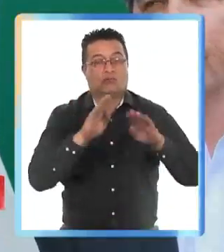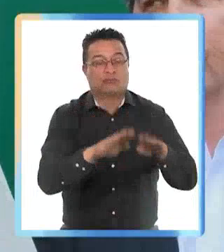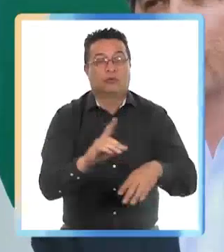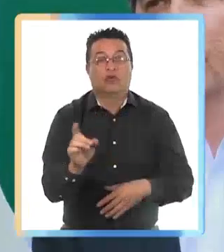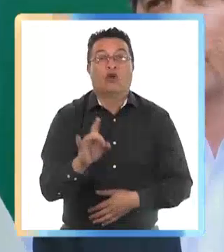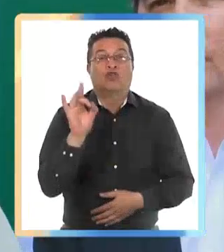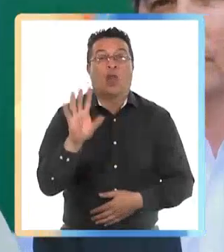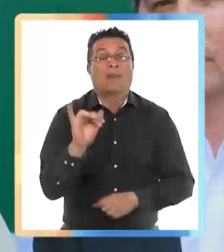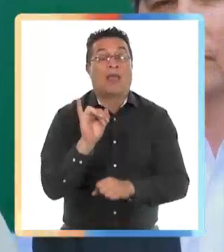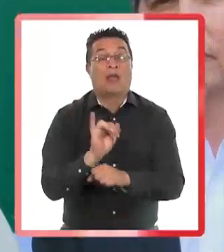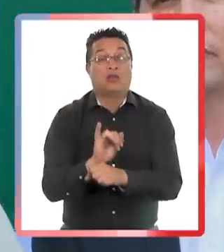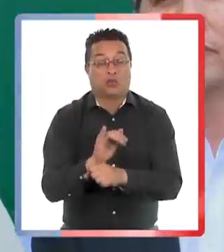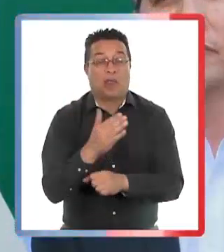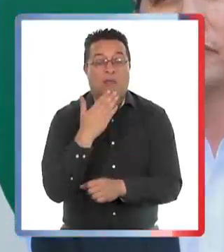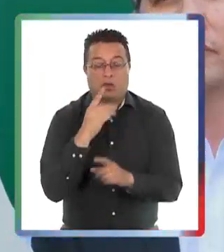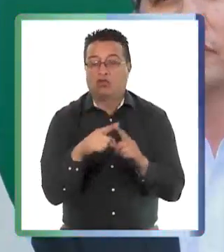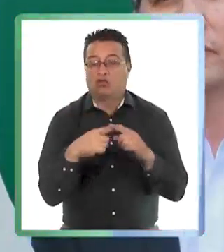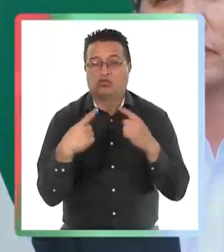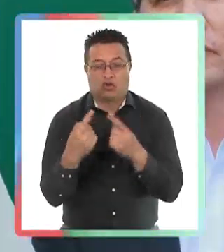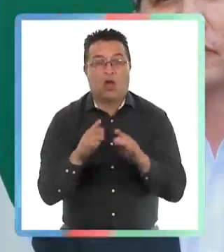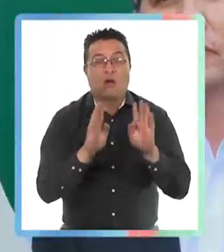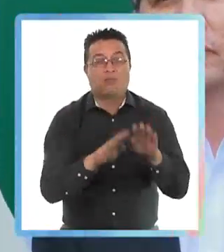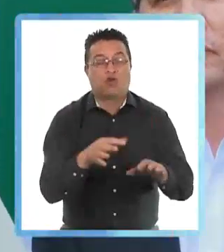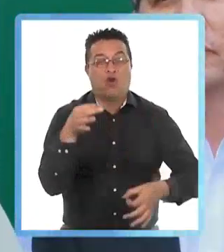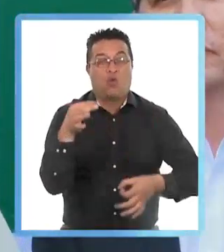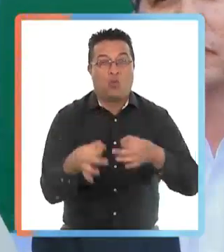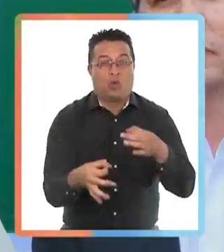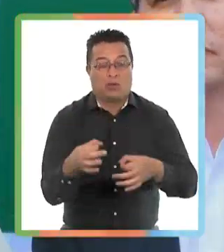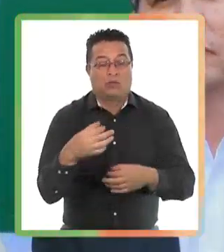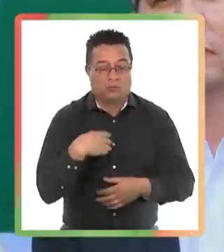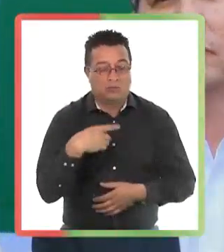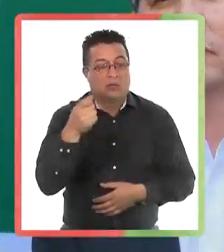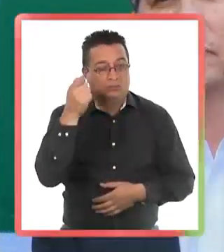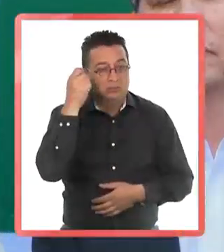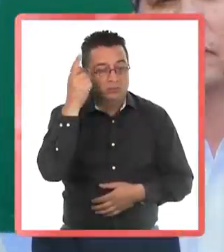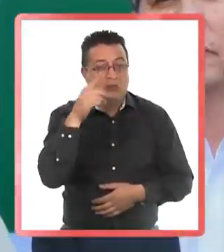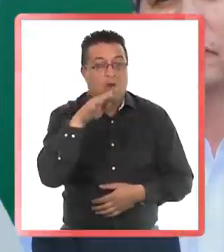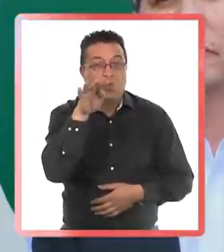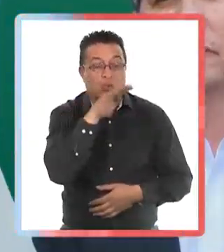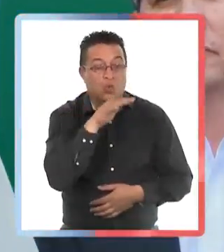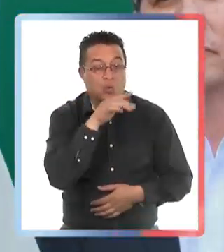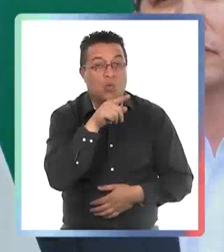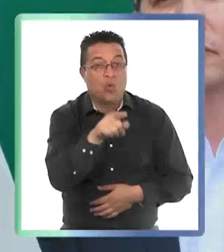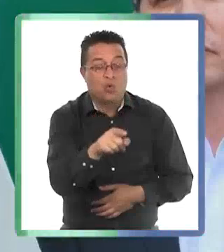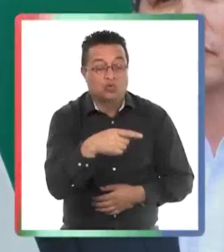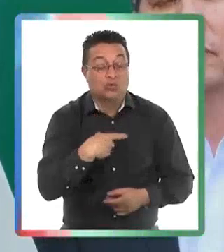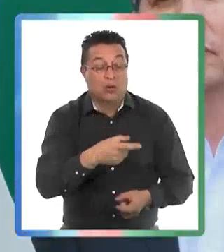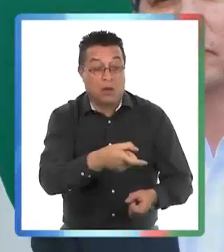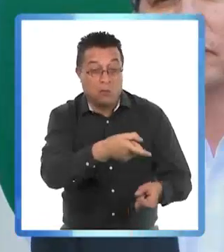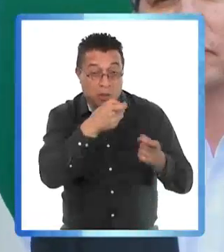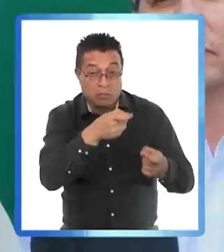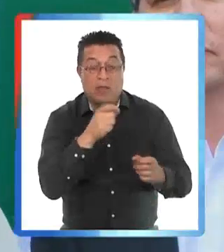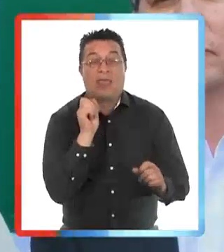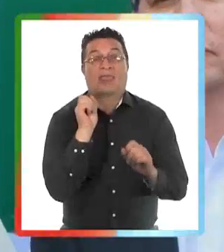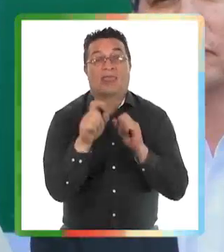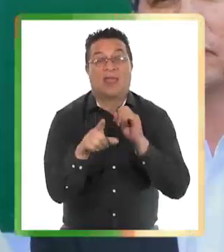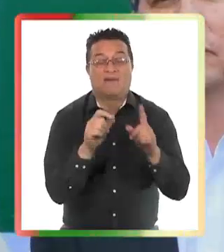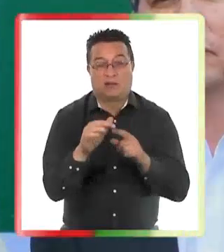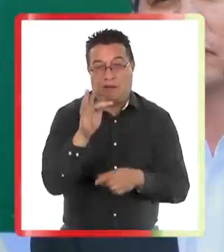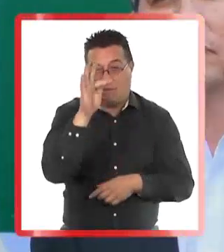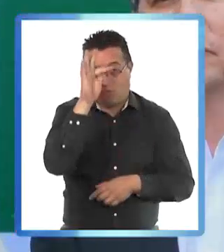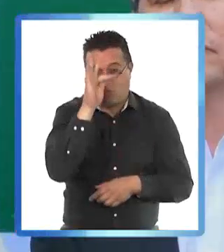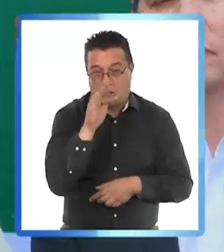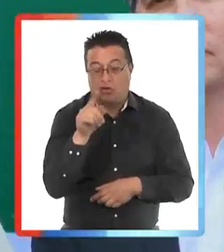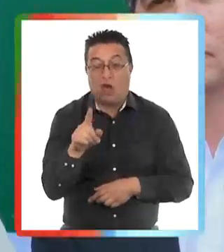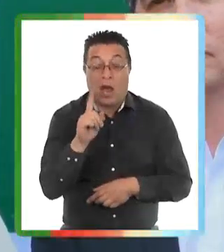tiene todo mi respaldo, no solamente institucional, sino que también todo el apoyo jurídico, y entendemos que el uso que hizo el